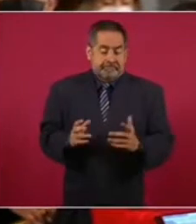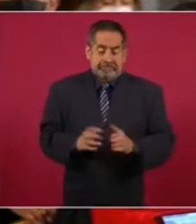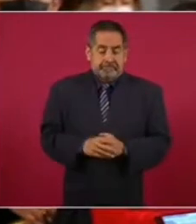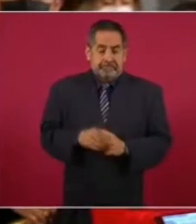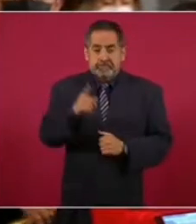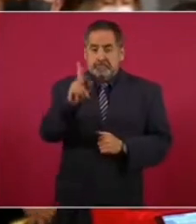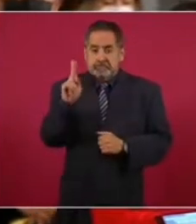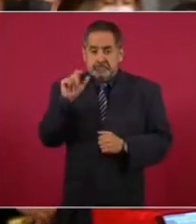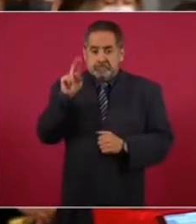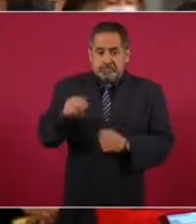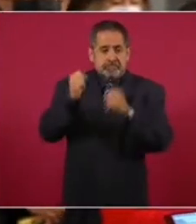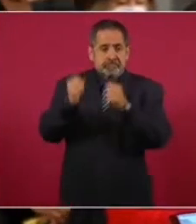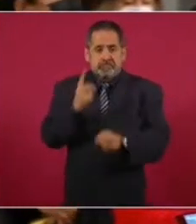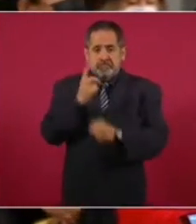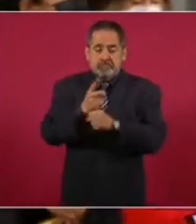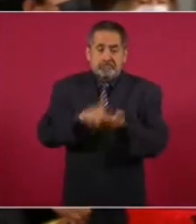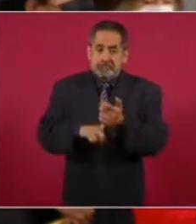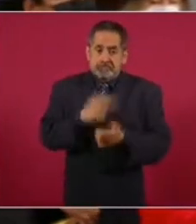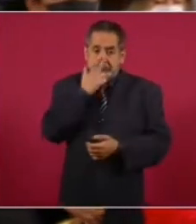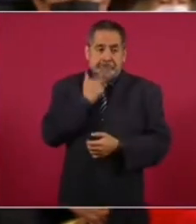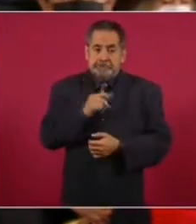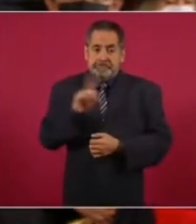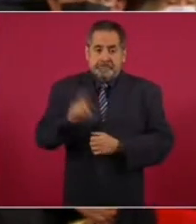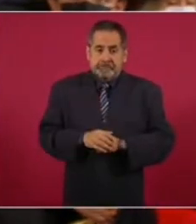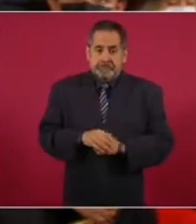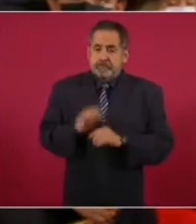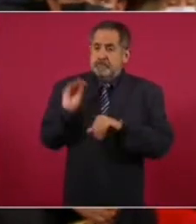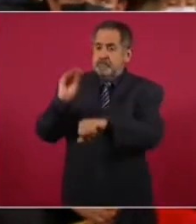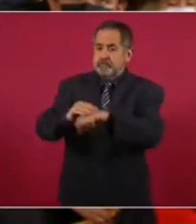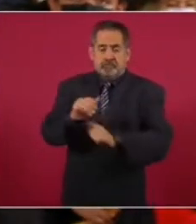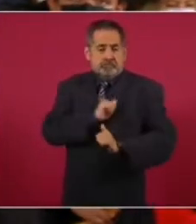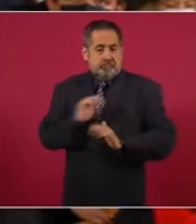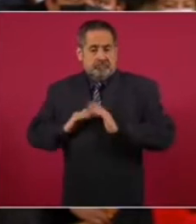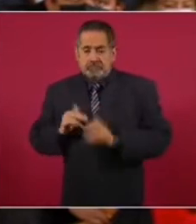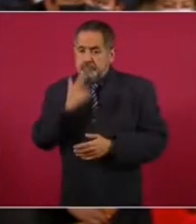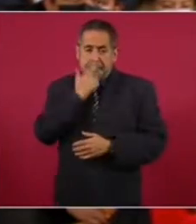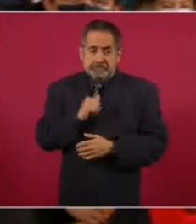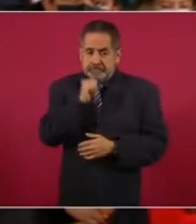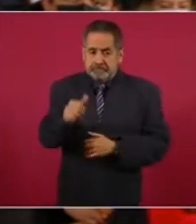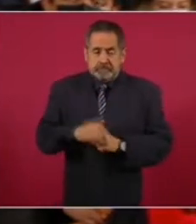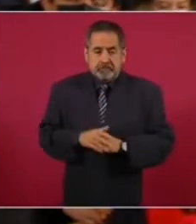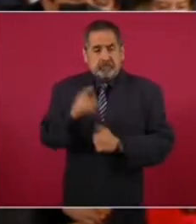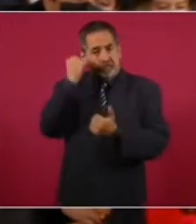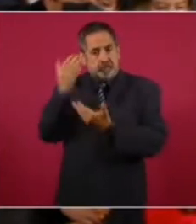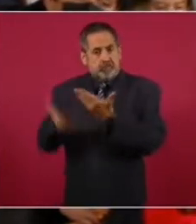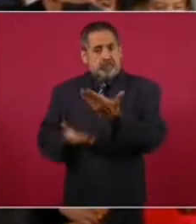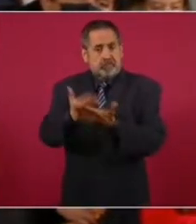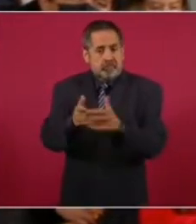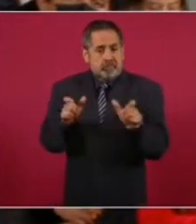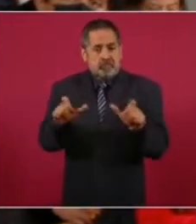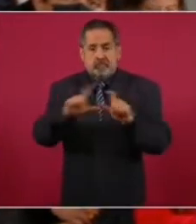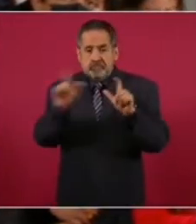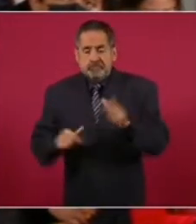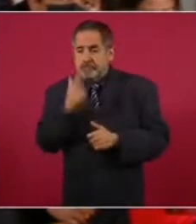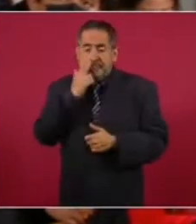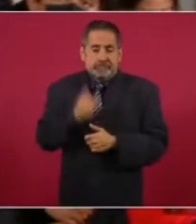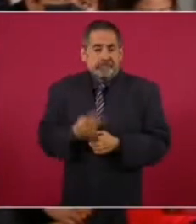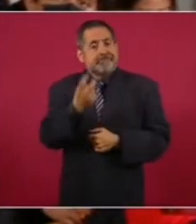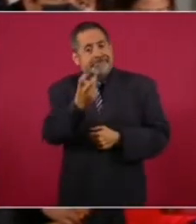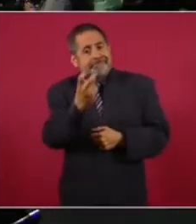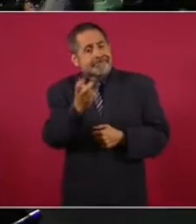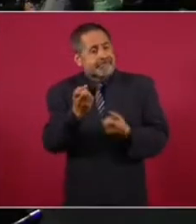su estrategia de seguridad no ha funcionado, la militarización no ha funcionado, su propuesta con la Guardia Nacional, por eso muchos se